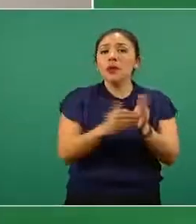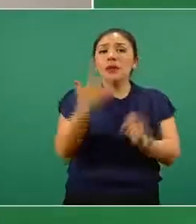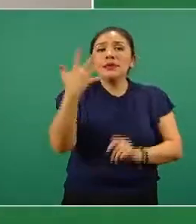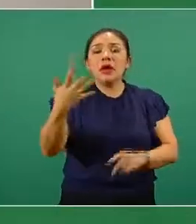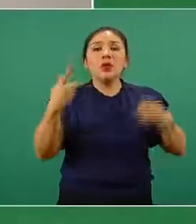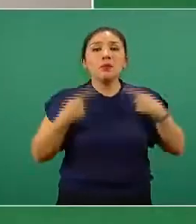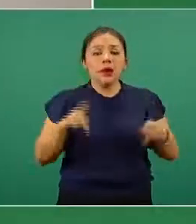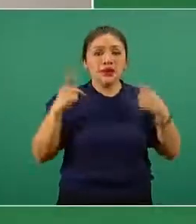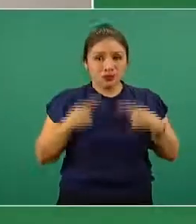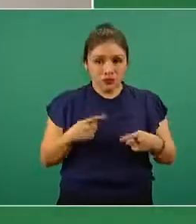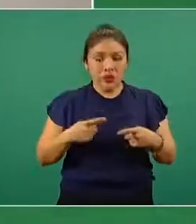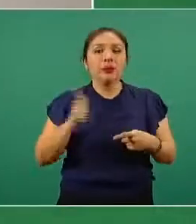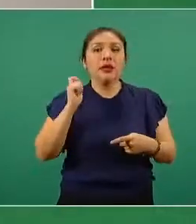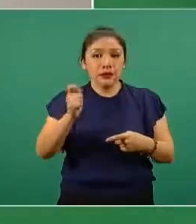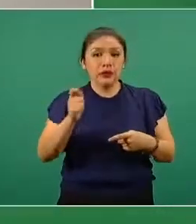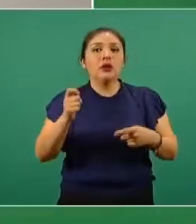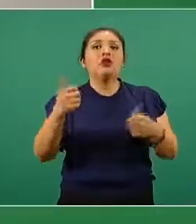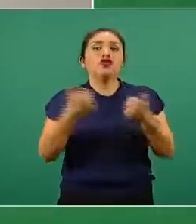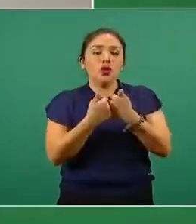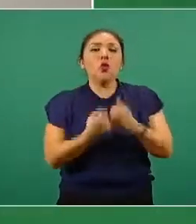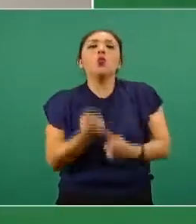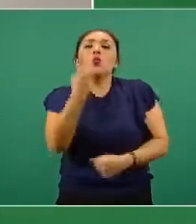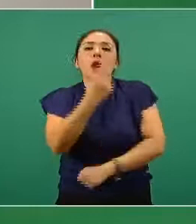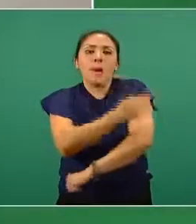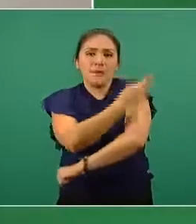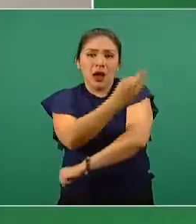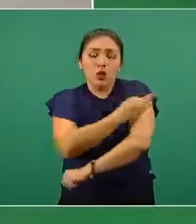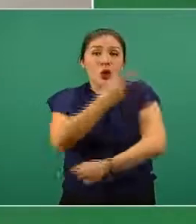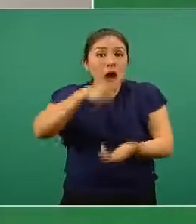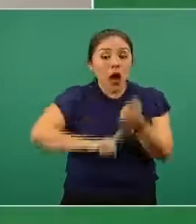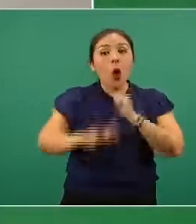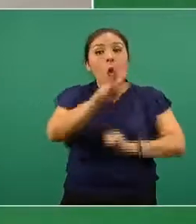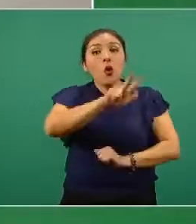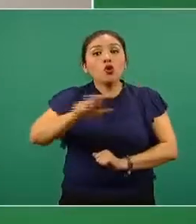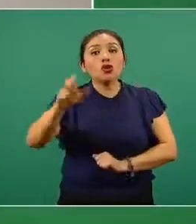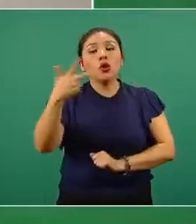809.005 personas que se han recibido una vacuna, de las cuales